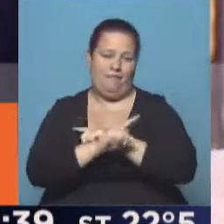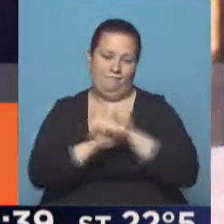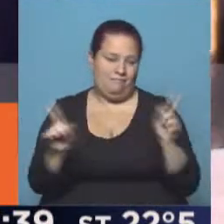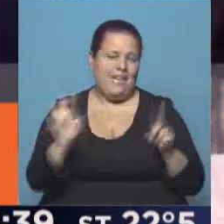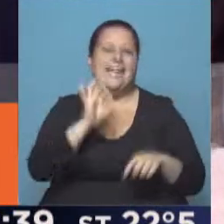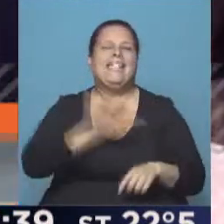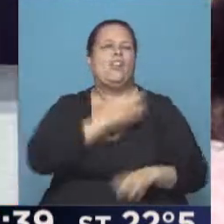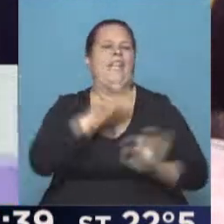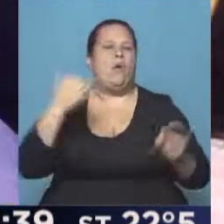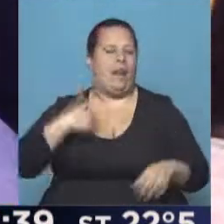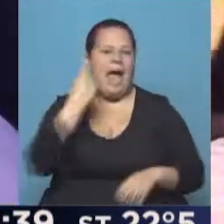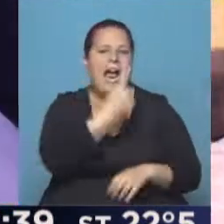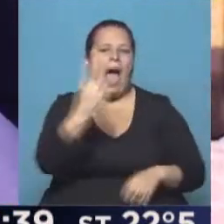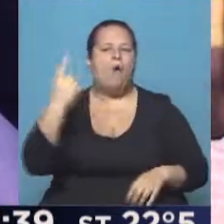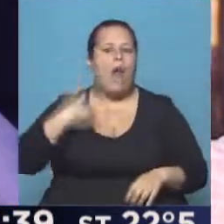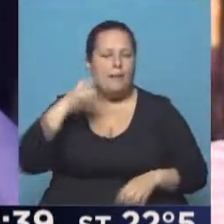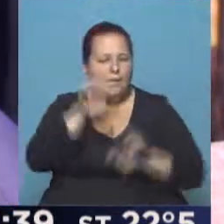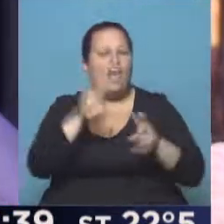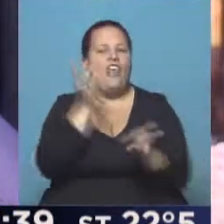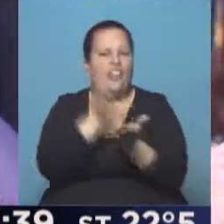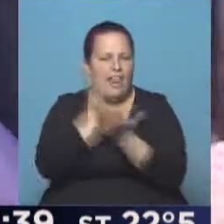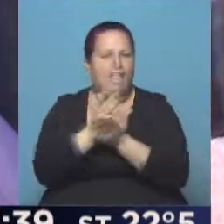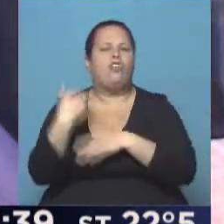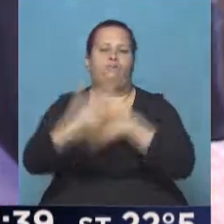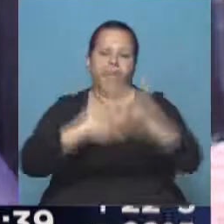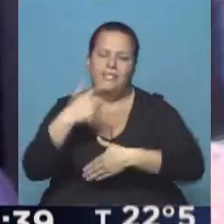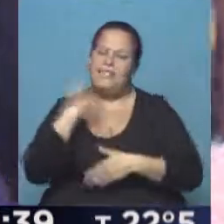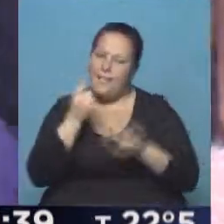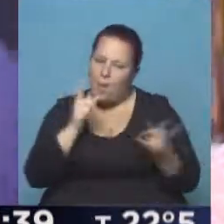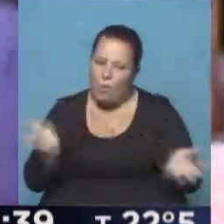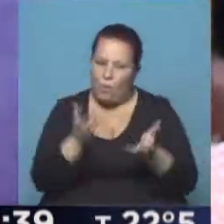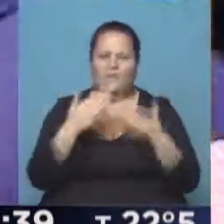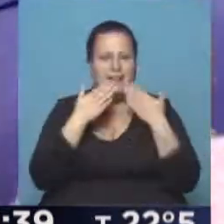nadie es dueño de la Argentina. Cada argentino tiene derecho a progresar y eso es lo que estamos impulsando. Gracias.